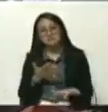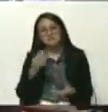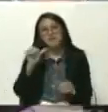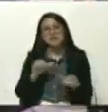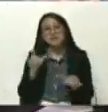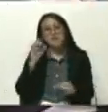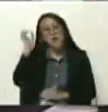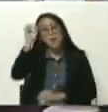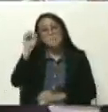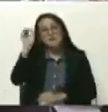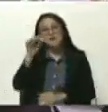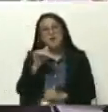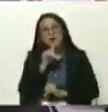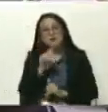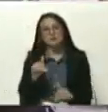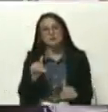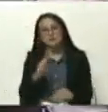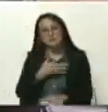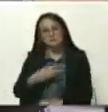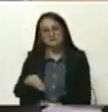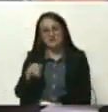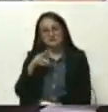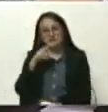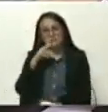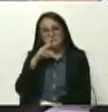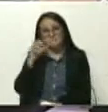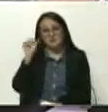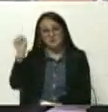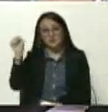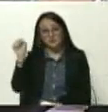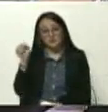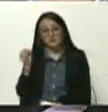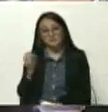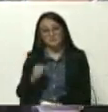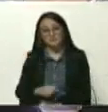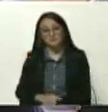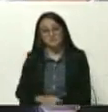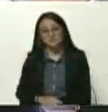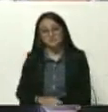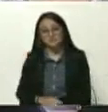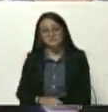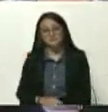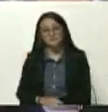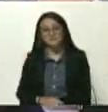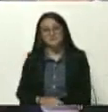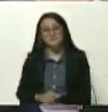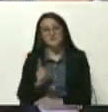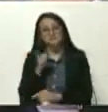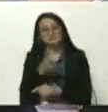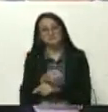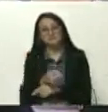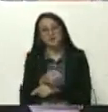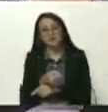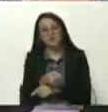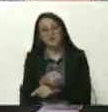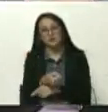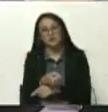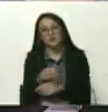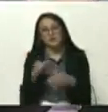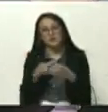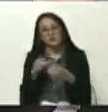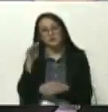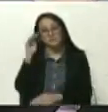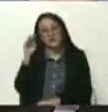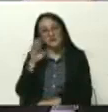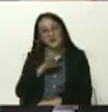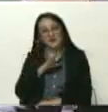saber su opinión sobre el anuncio que hizo el presidente Nicolás Maduro de que ordenó a los componentes